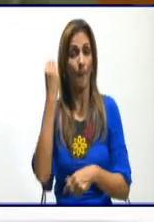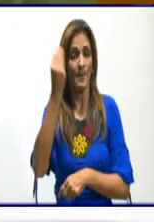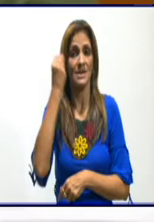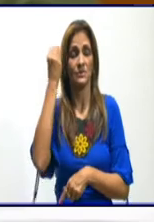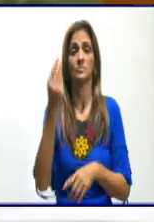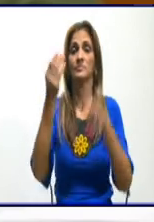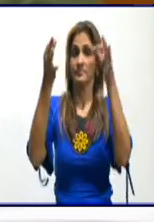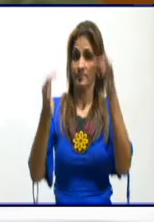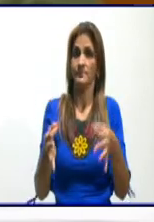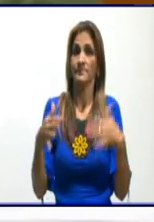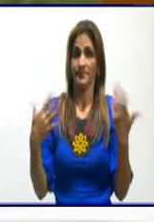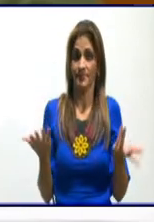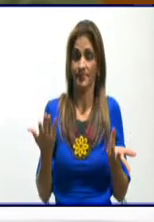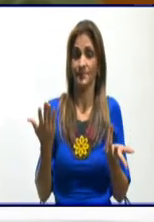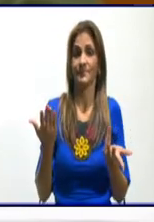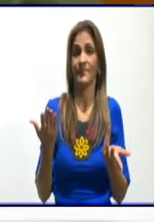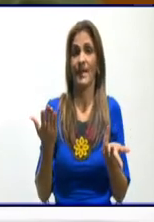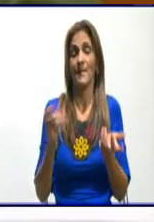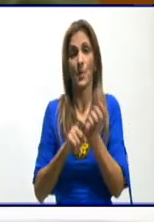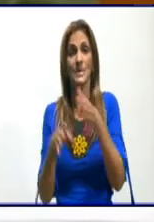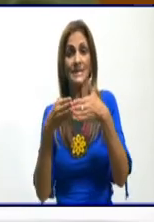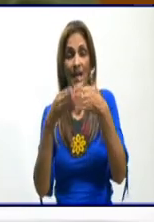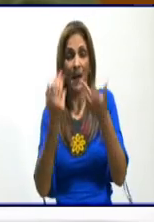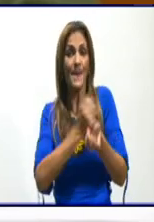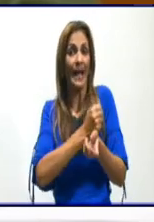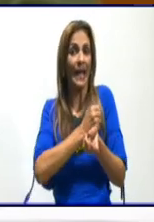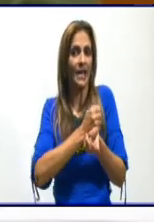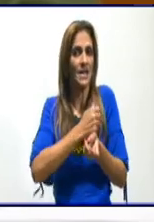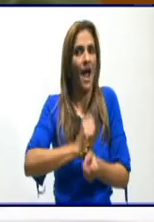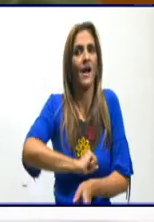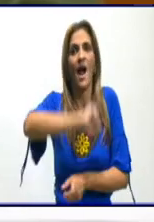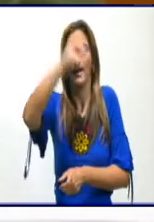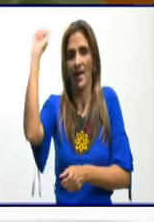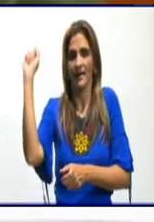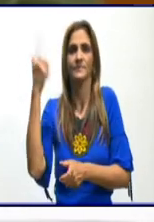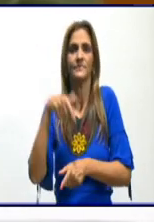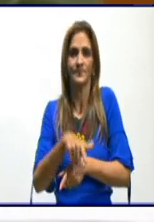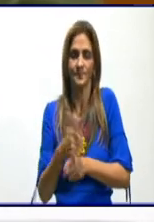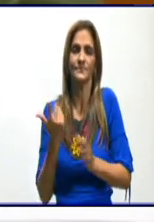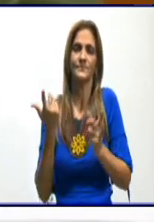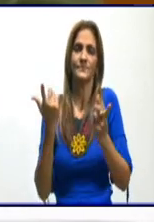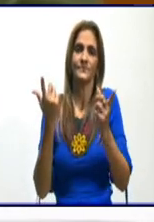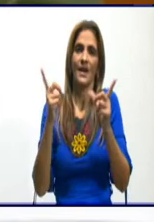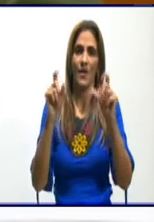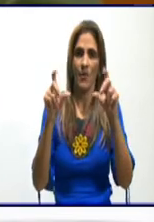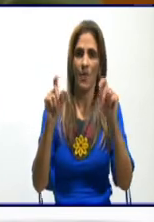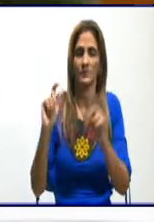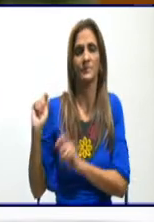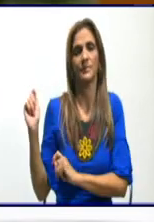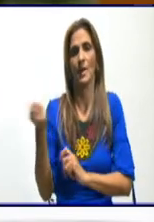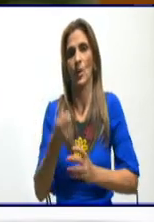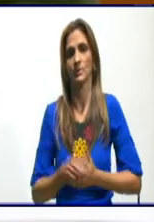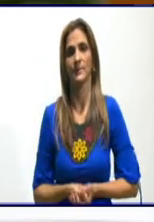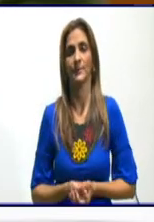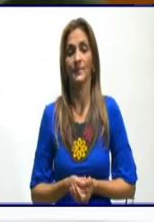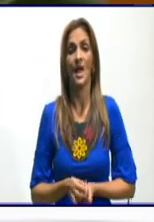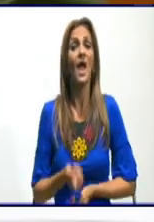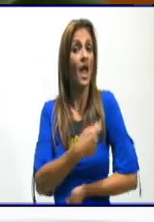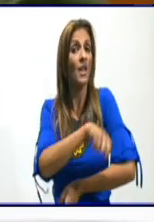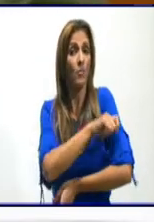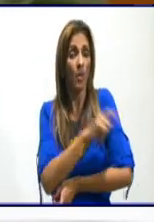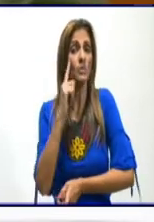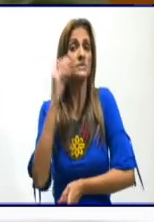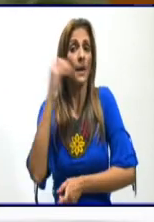con ese riesgo yunel de que el pueblo perdiera parte en un momento determinado las medidas de distanciamiento aislamiento